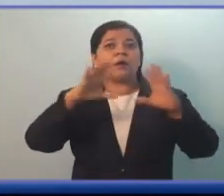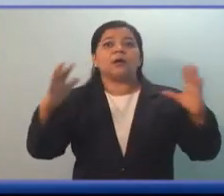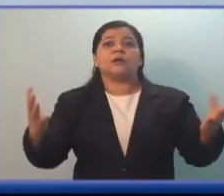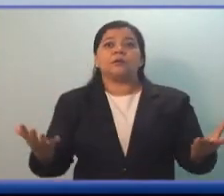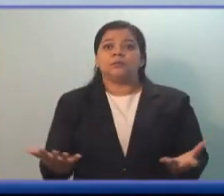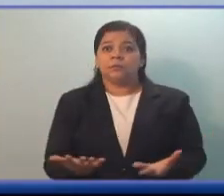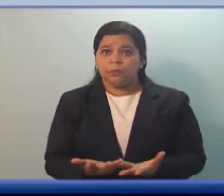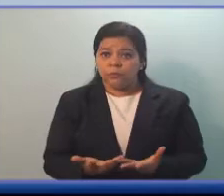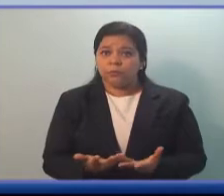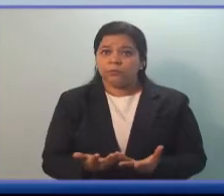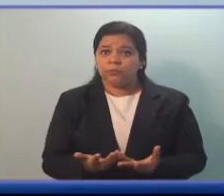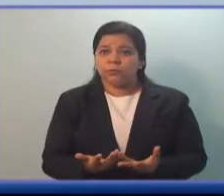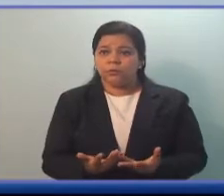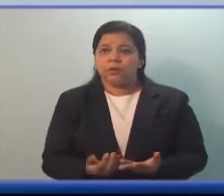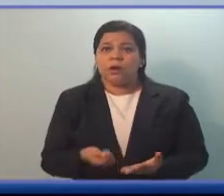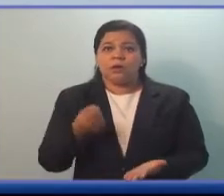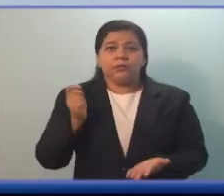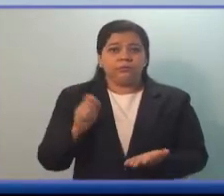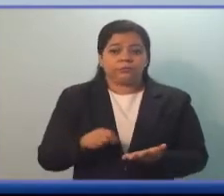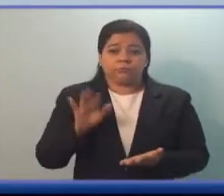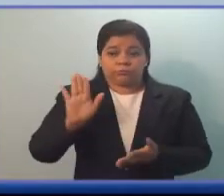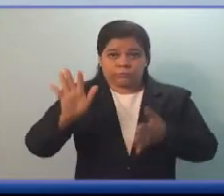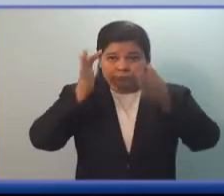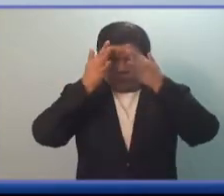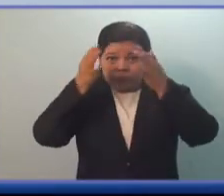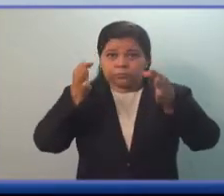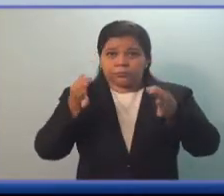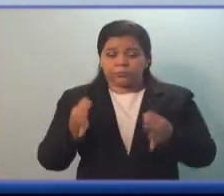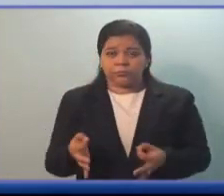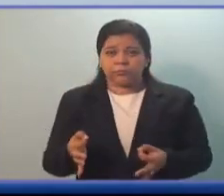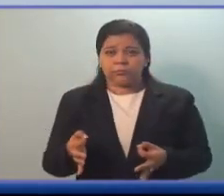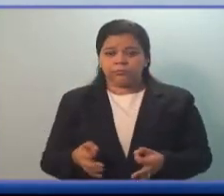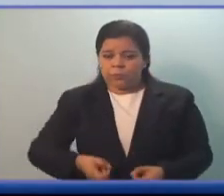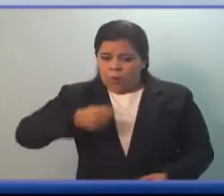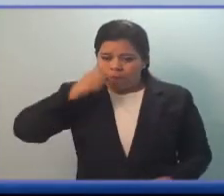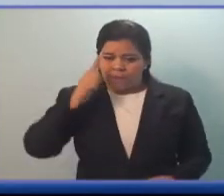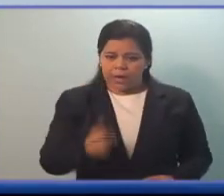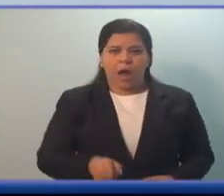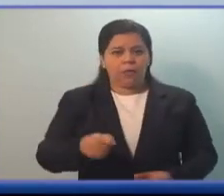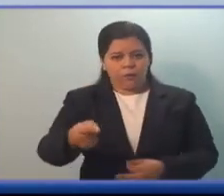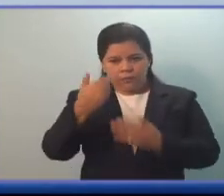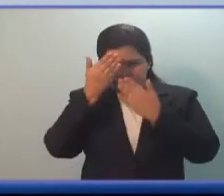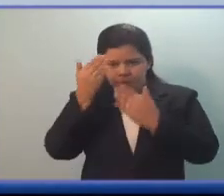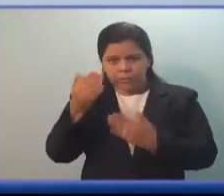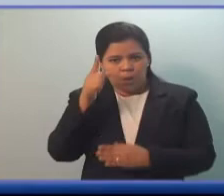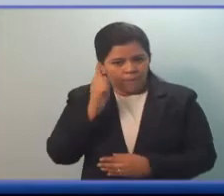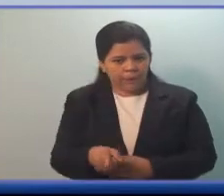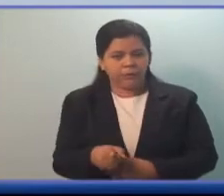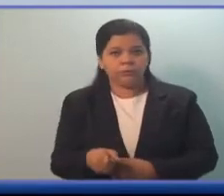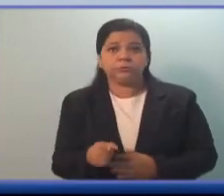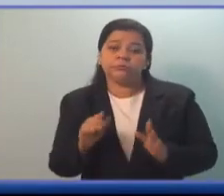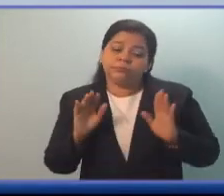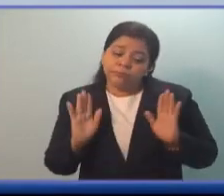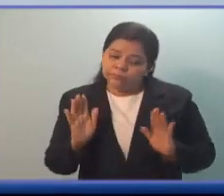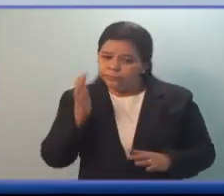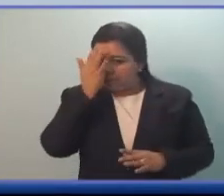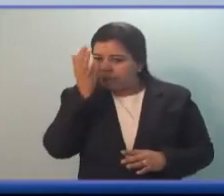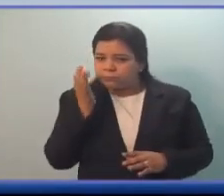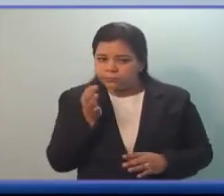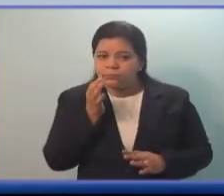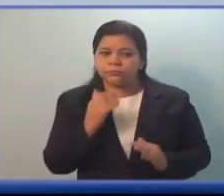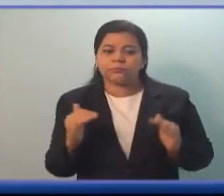internacional. Entonces, sus fallos son de obligatorio cumplimiento. Entonces, eso creo que también